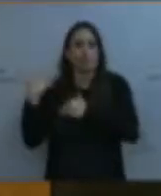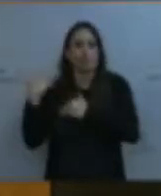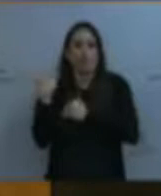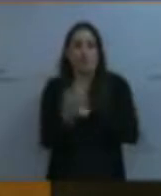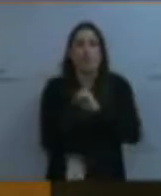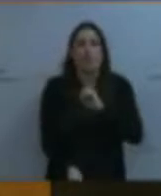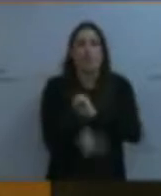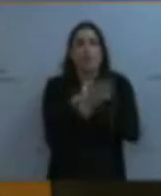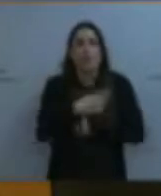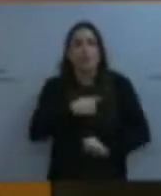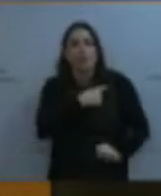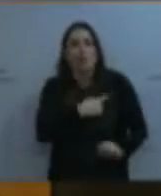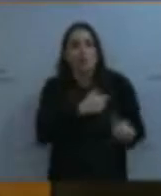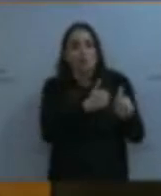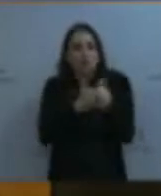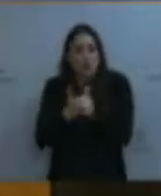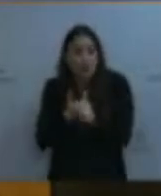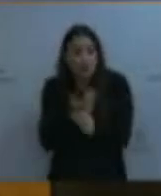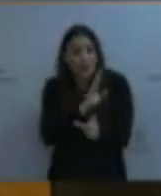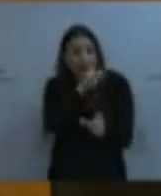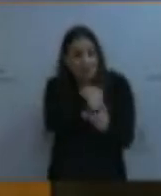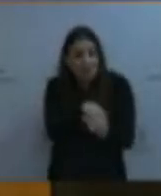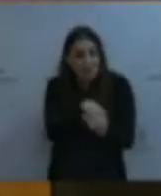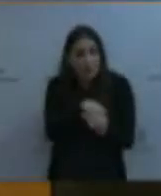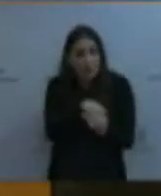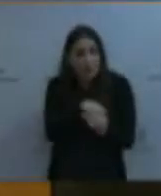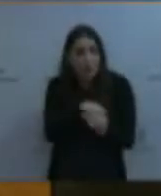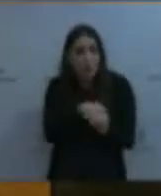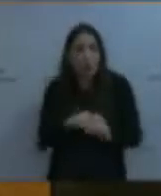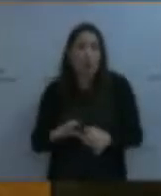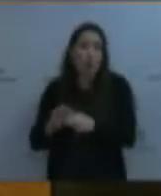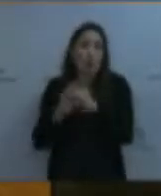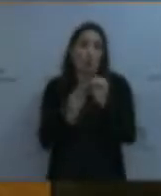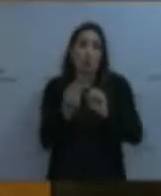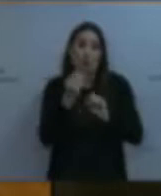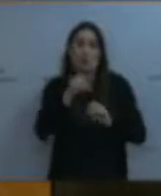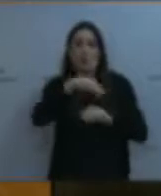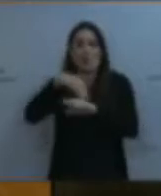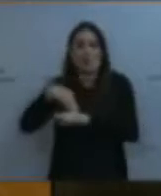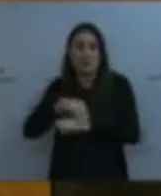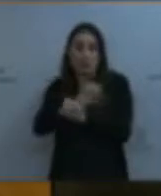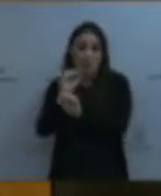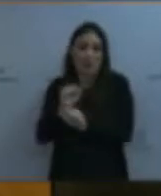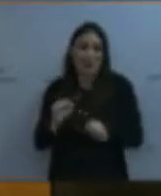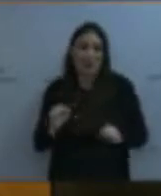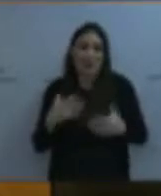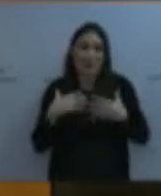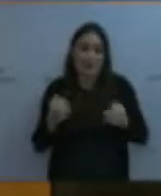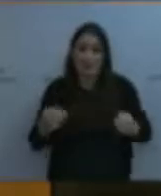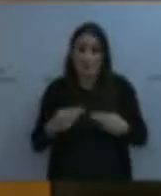una comisión de seguimiento, una que incluyó, entre otras, a la Unión de Consumidores y la Plataforma de Defensa de Sanidad Pública,